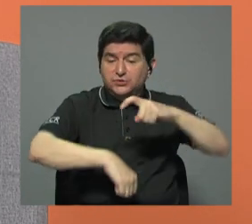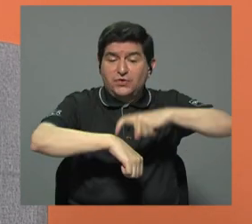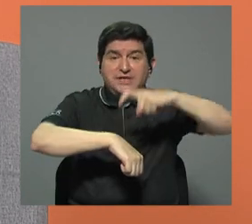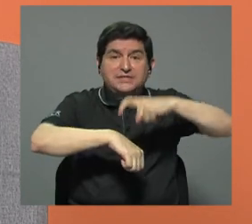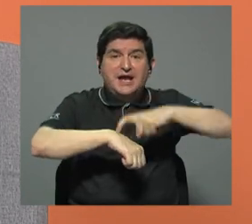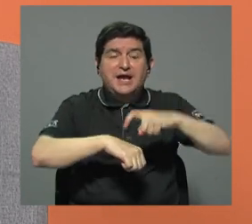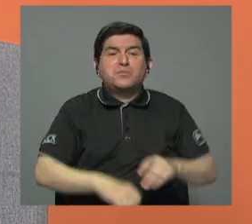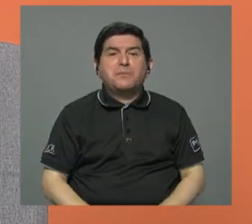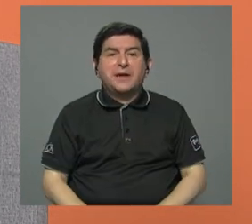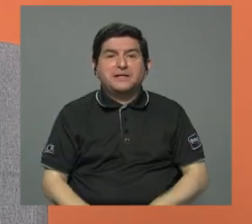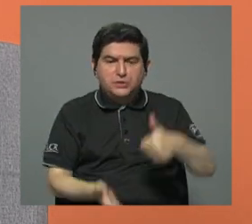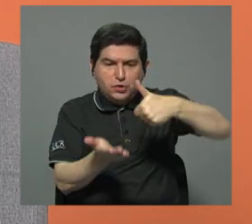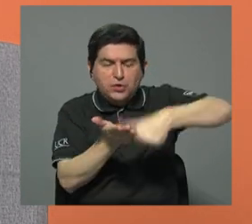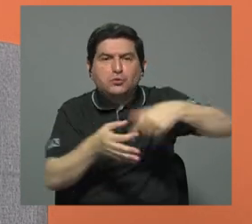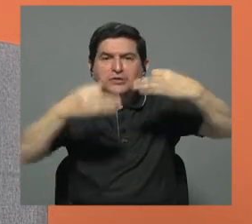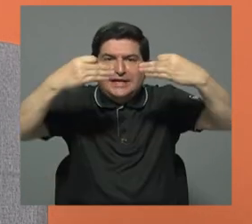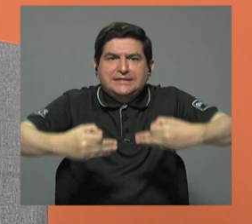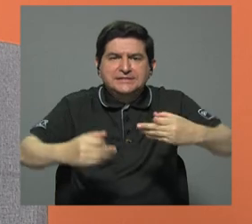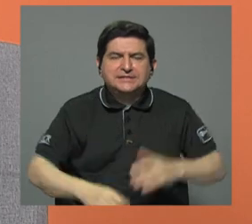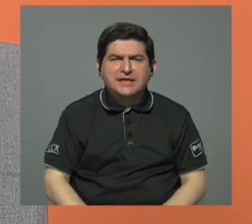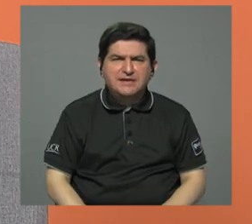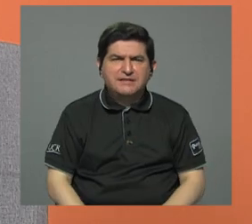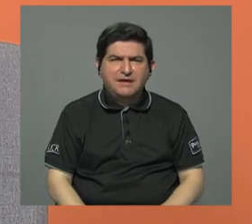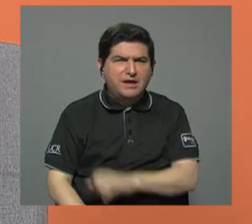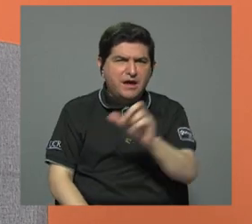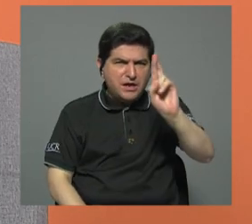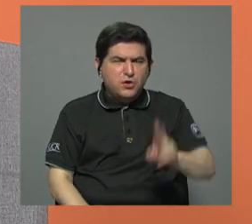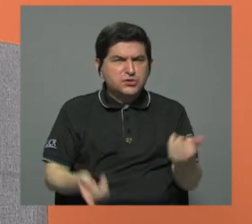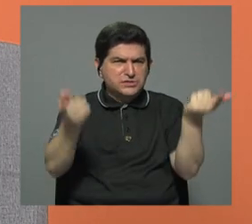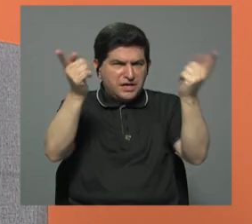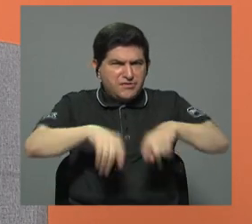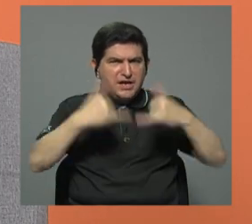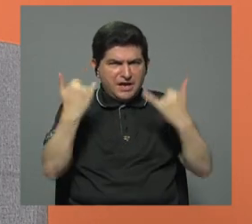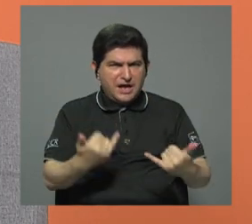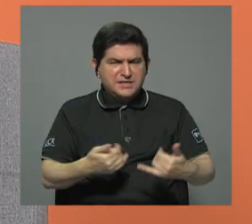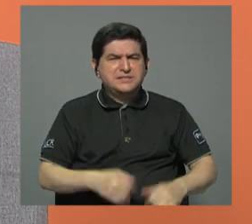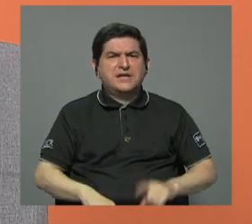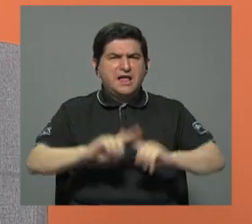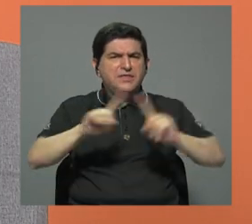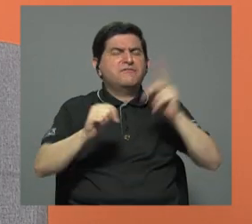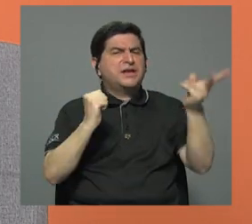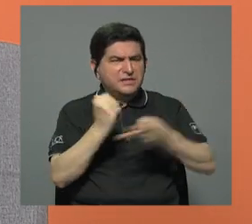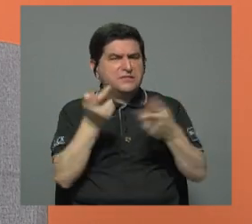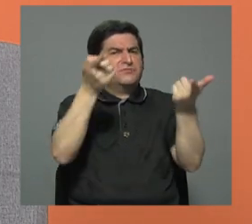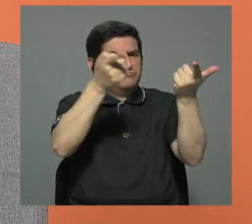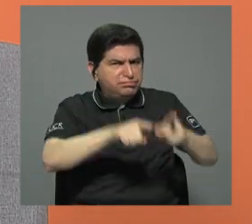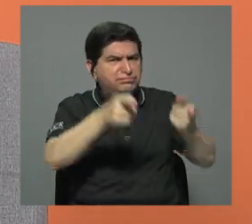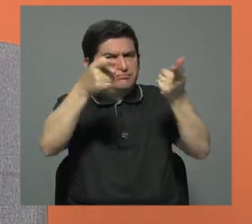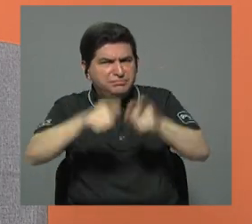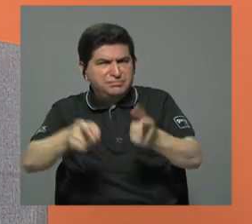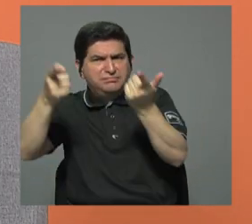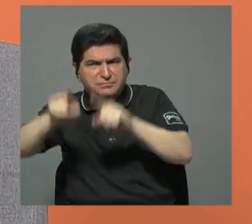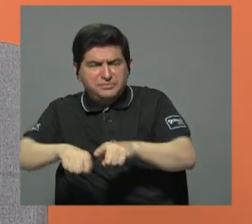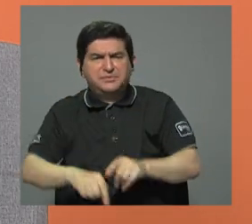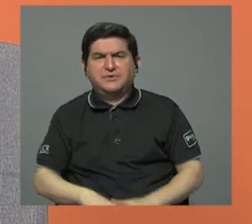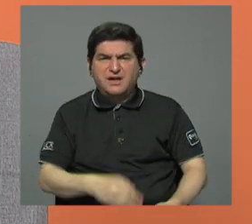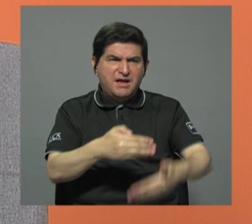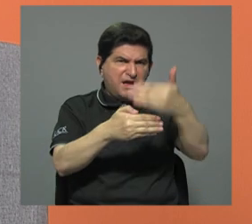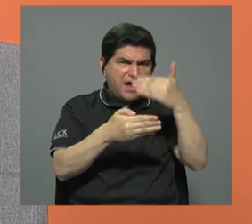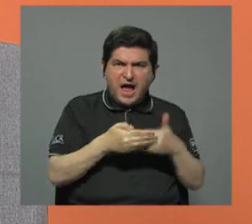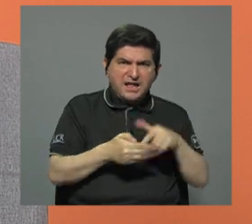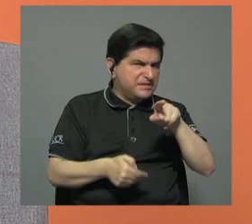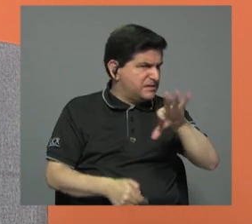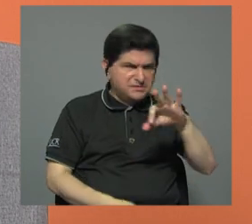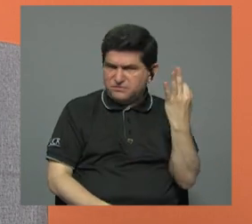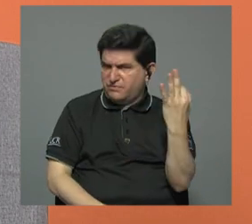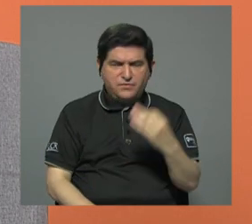el lapicero en su mano, y eso es un fenómeno que Costa Rica tiene ya varios procesos electorales sucediendo. No pasaba antes de esta